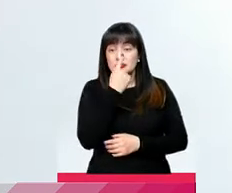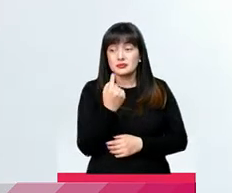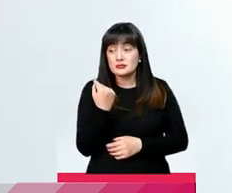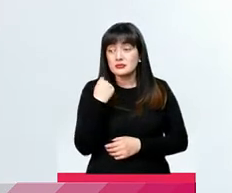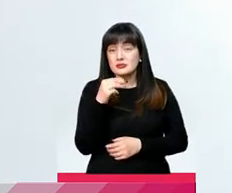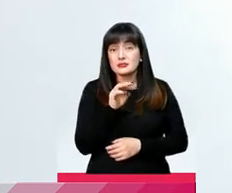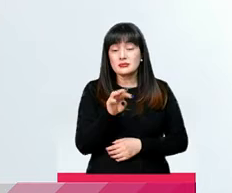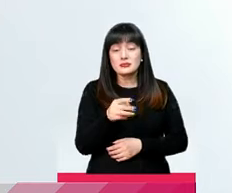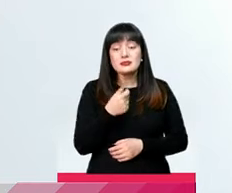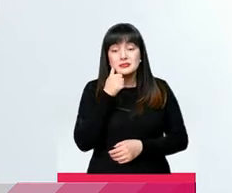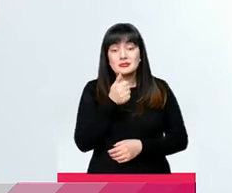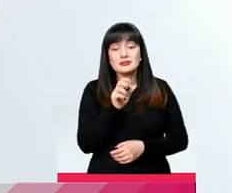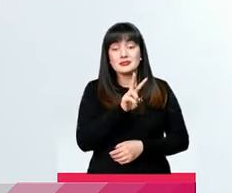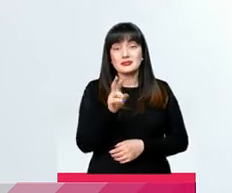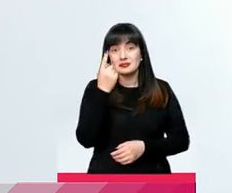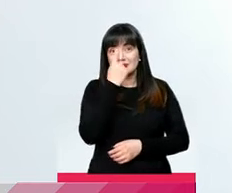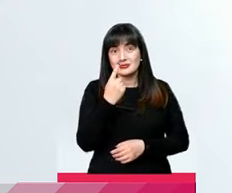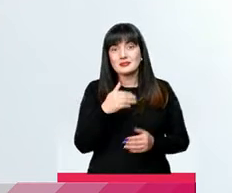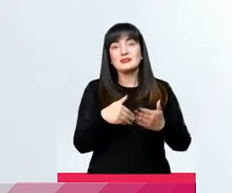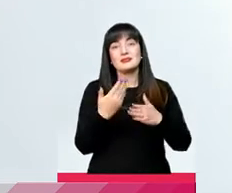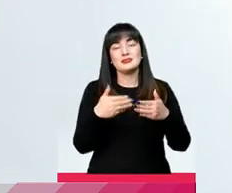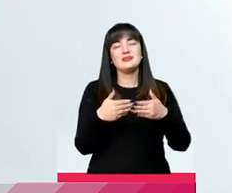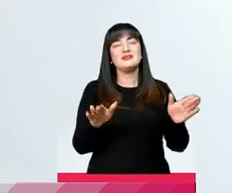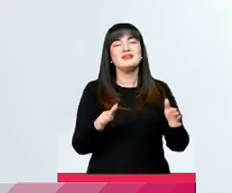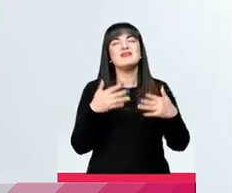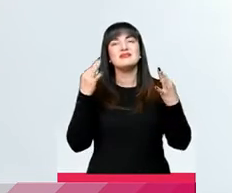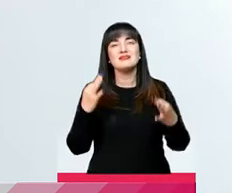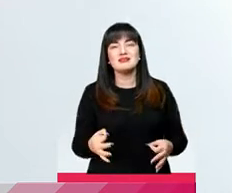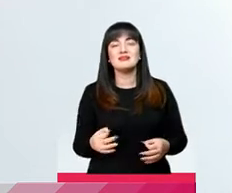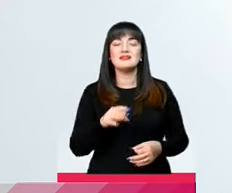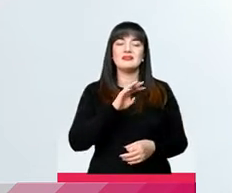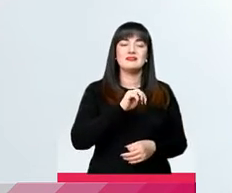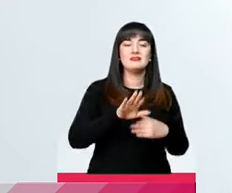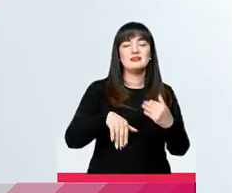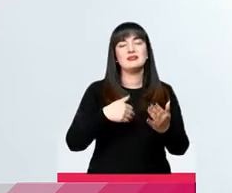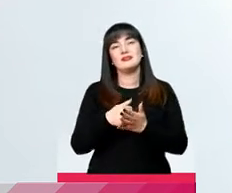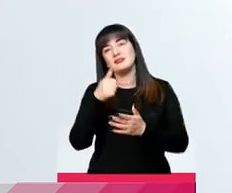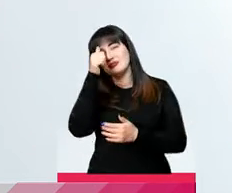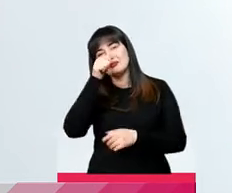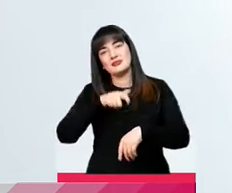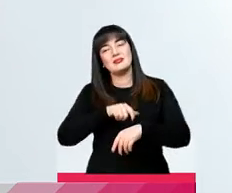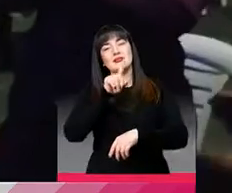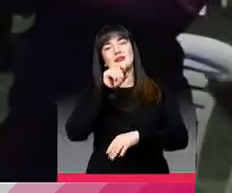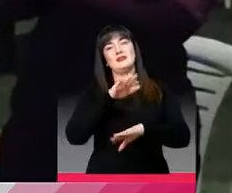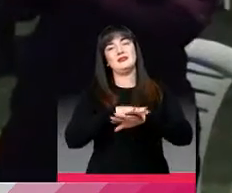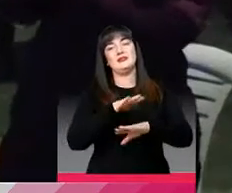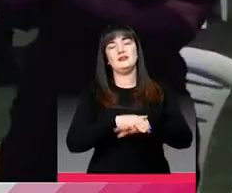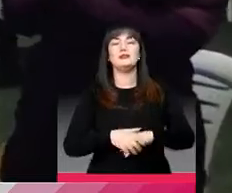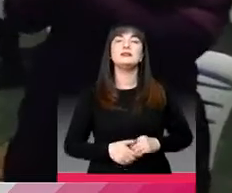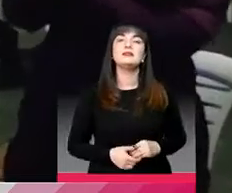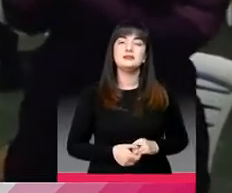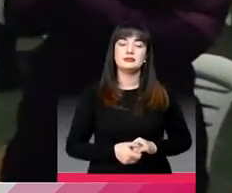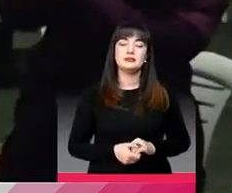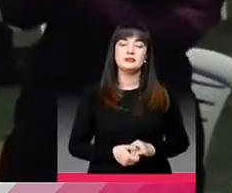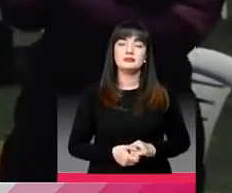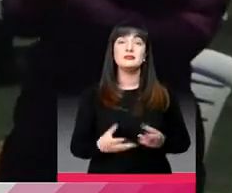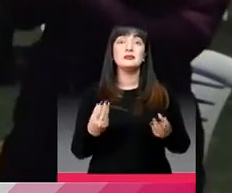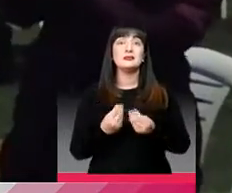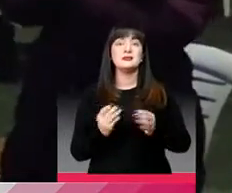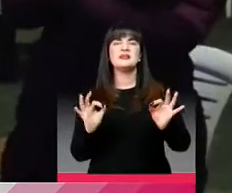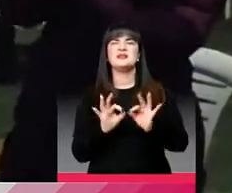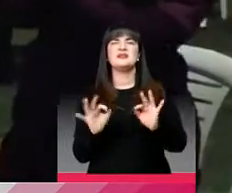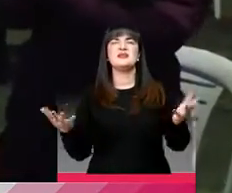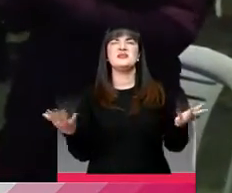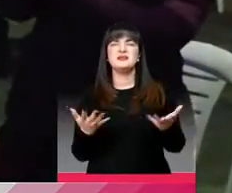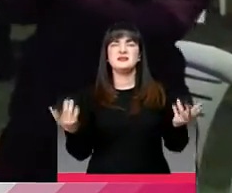de septiembre, empezarán a realizarse de martes a domingo a las 6 de la tarde. La capilla está ubicada